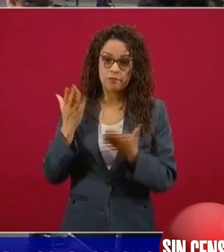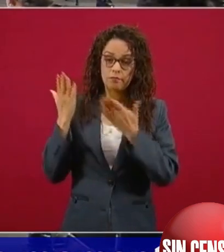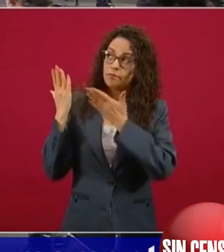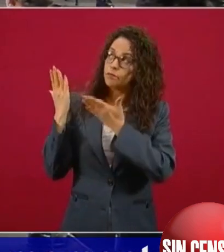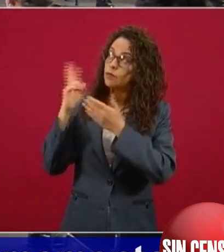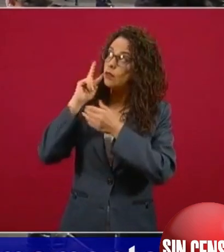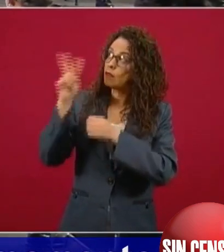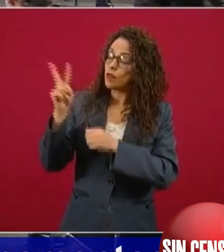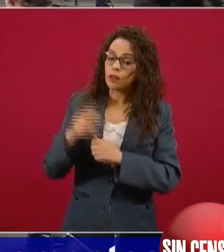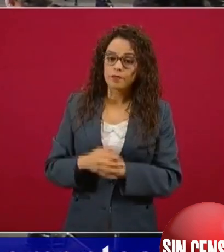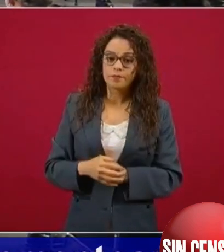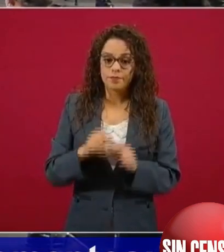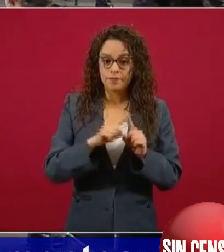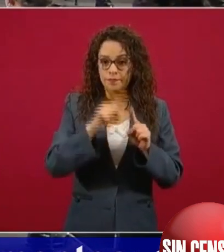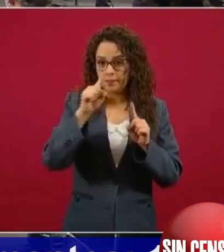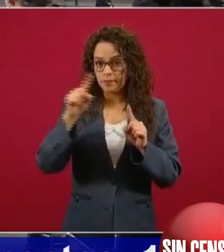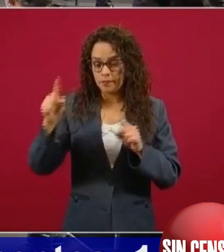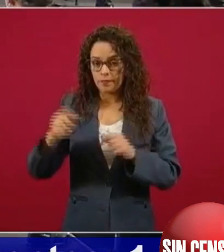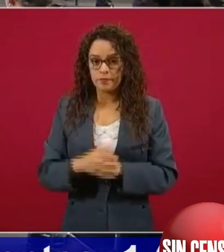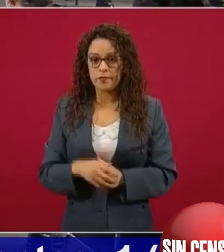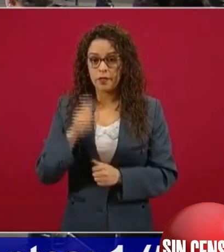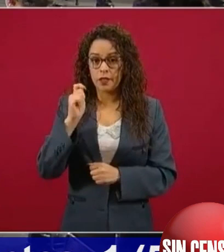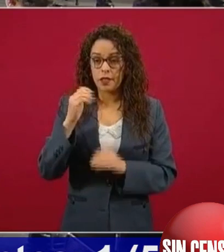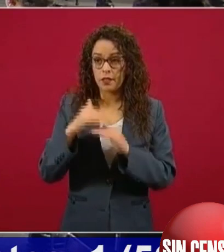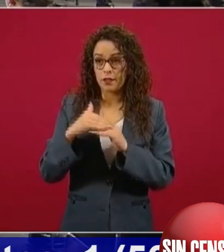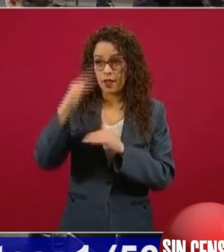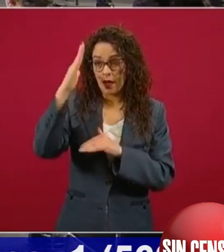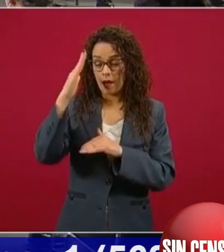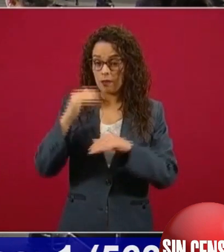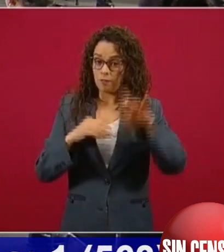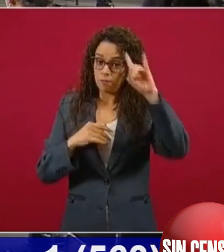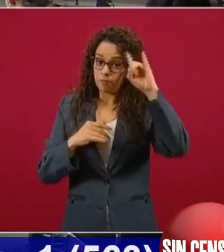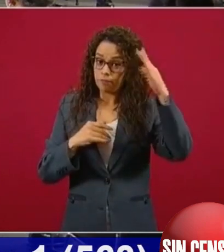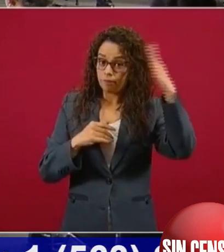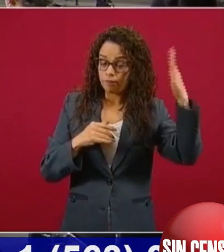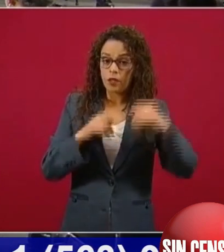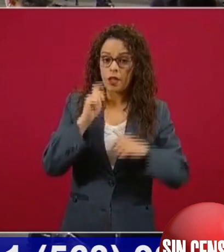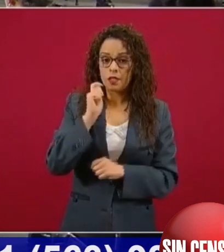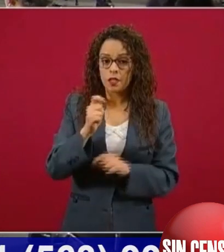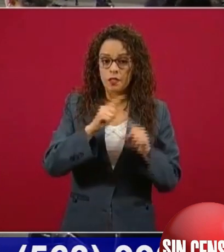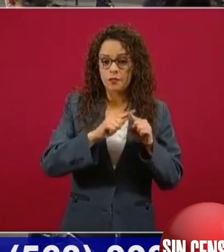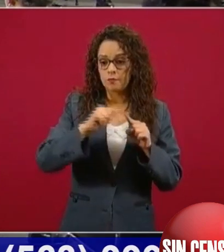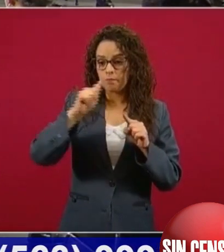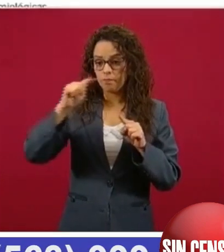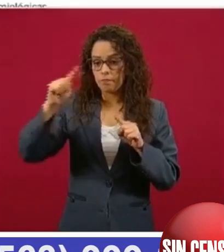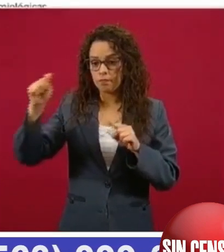gráfica en el lado superior izquierdo es la curva epidémica de casos